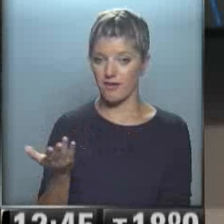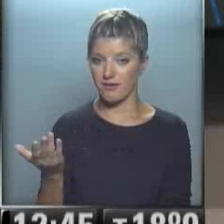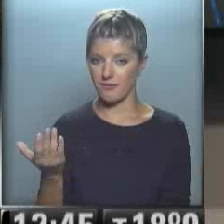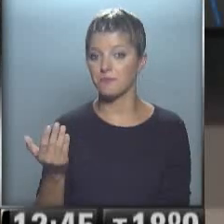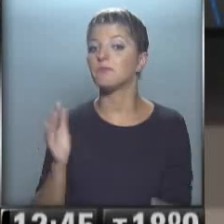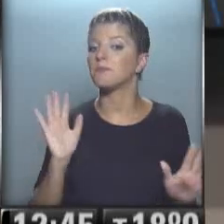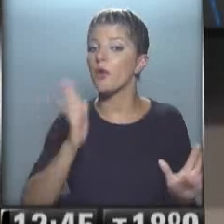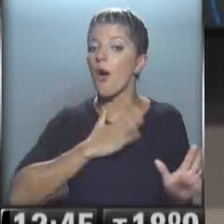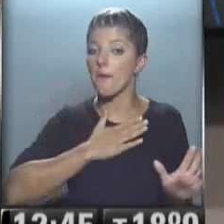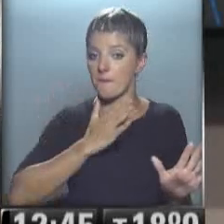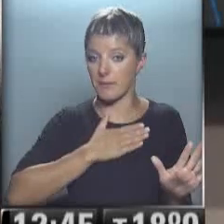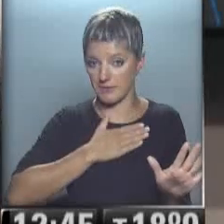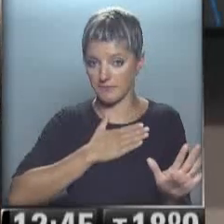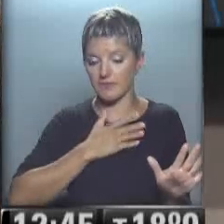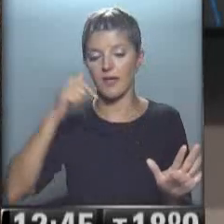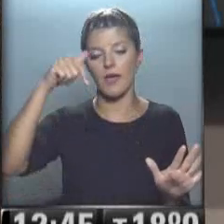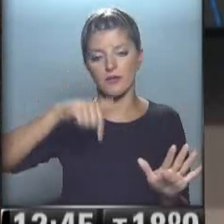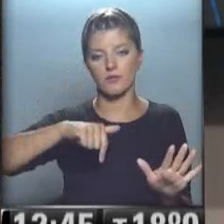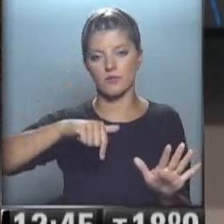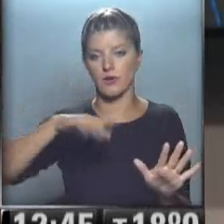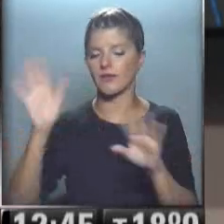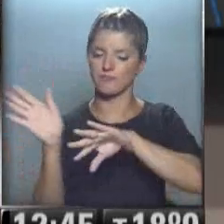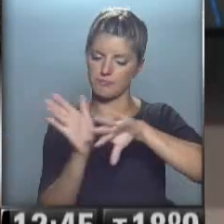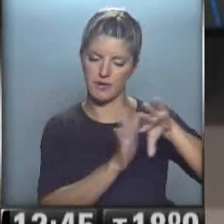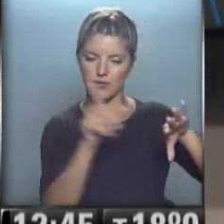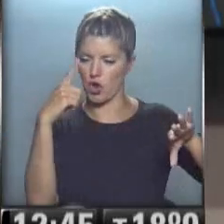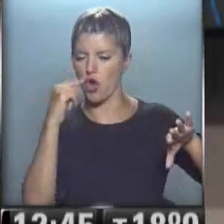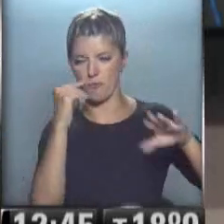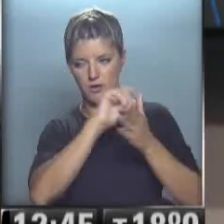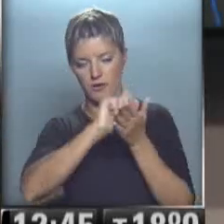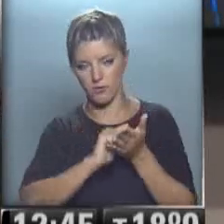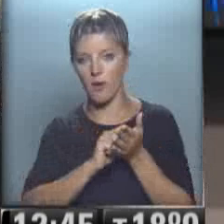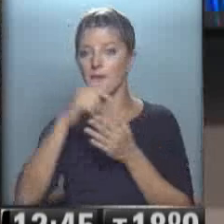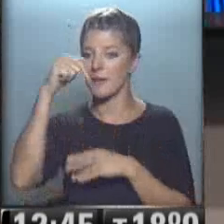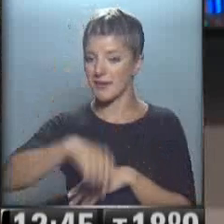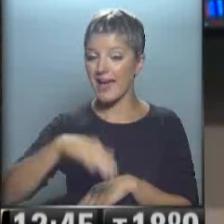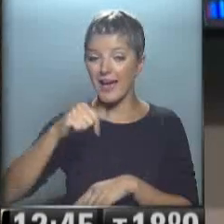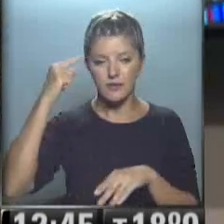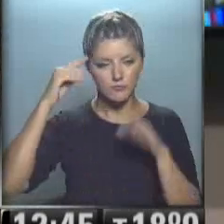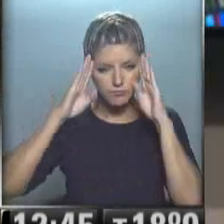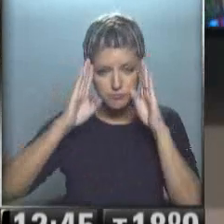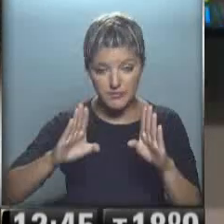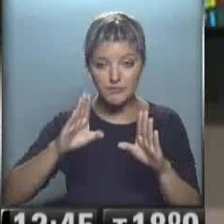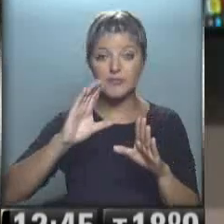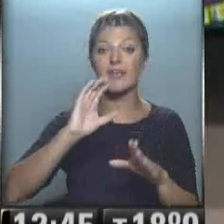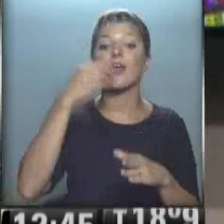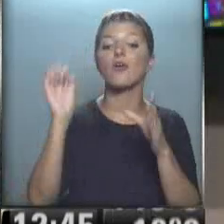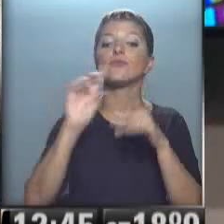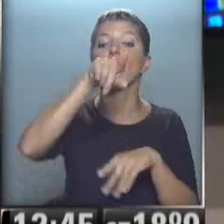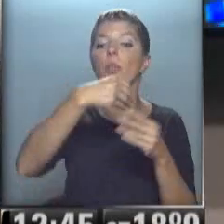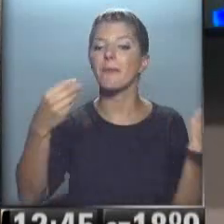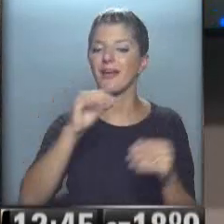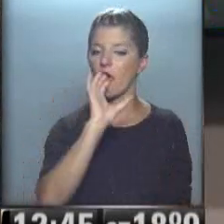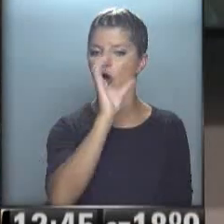mí me parece que esto excede lo de lo de gin sharp Acá hay una iniciativa muy clara que me parece que surge en Colombia lo dice Nora